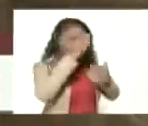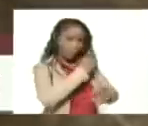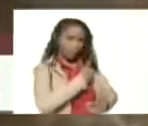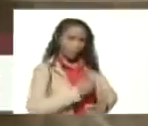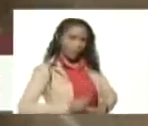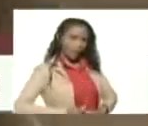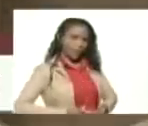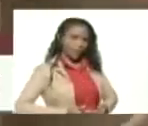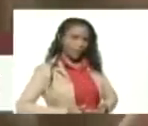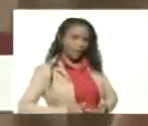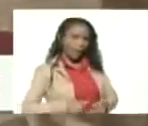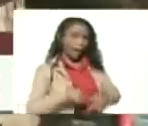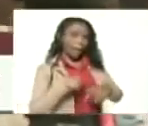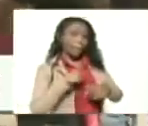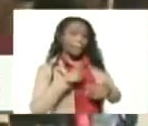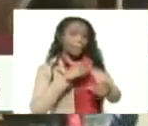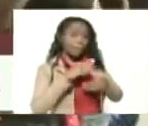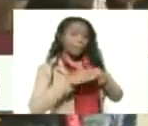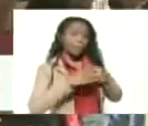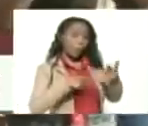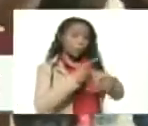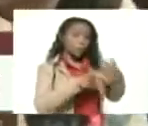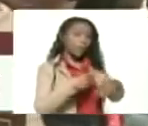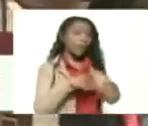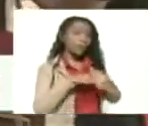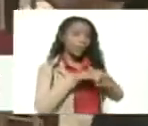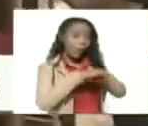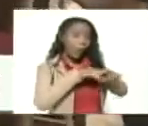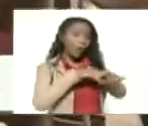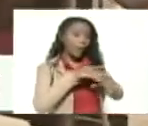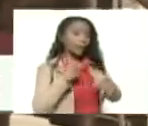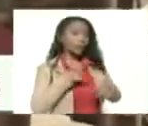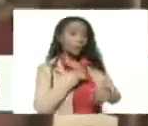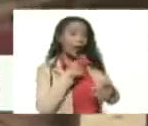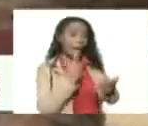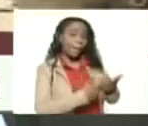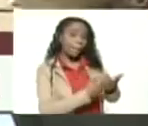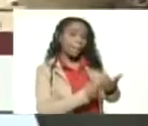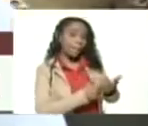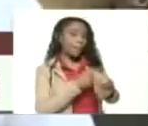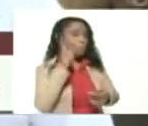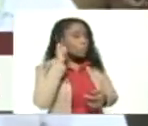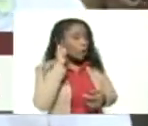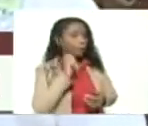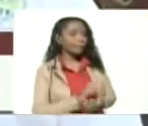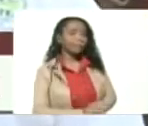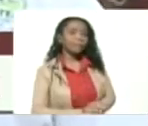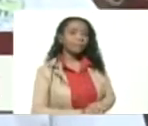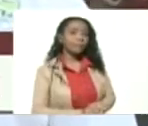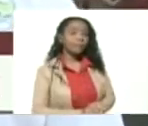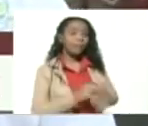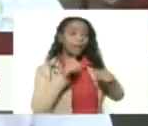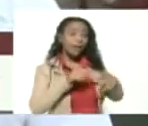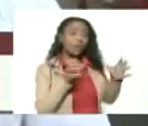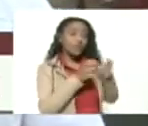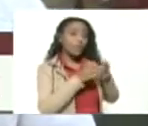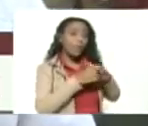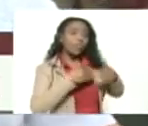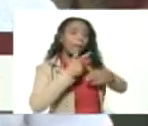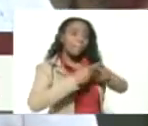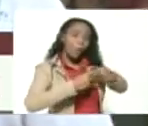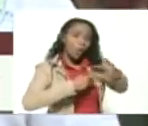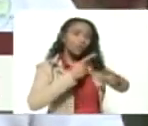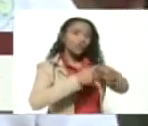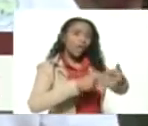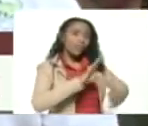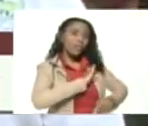del estado invicto y productivo de Cojedes. Como ya lo mencionaba nuestra hermana compañera gobernadora Margot Godoy, esta es una unidad de producción, el